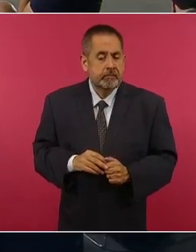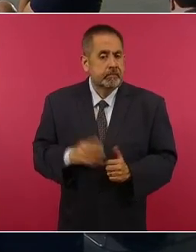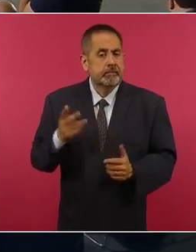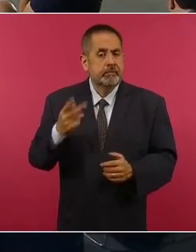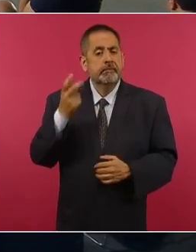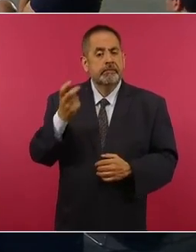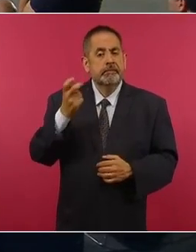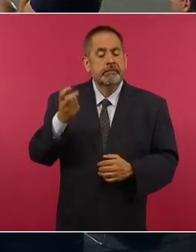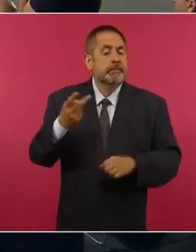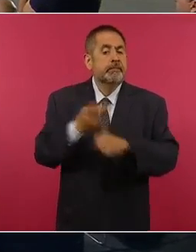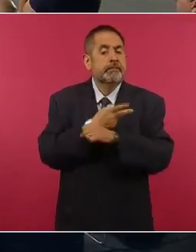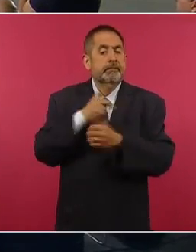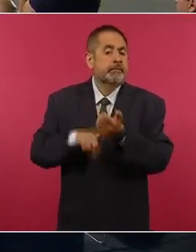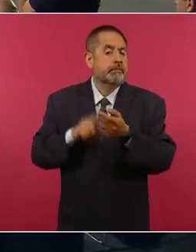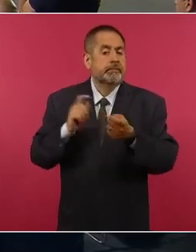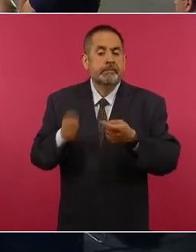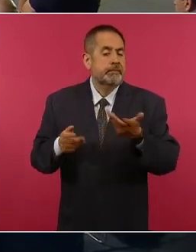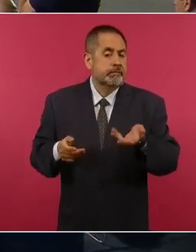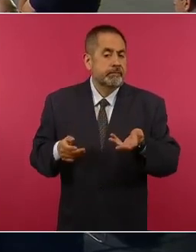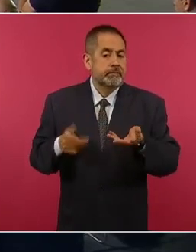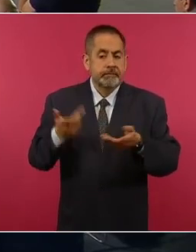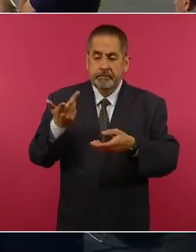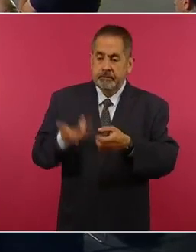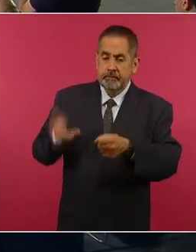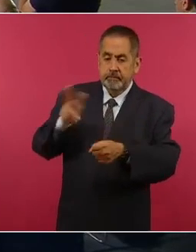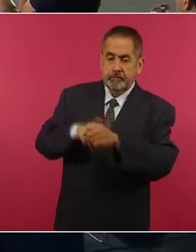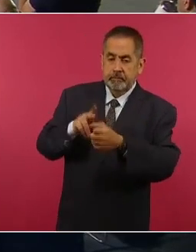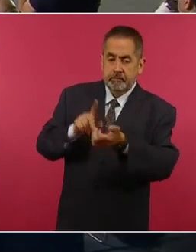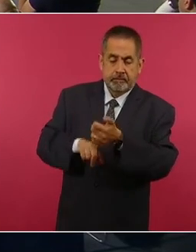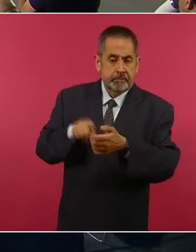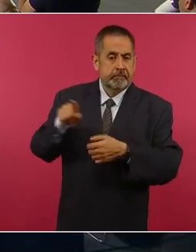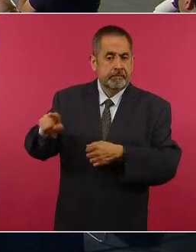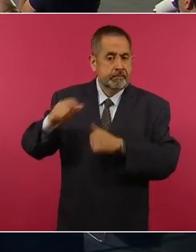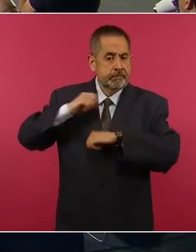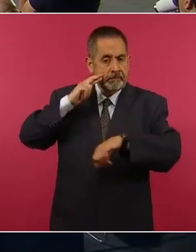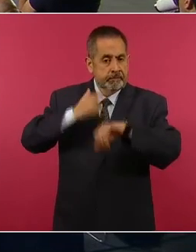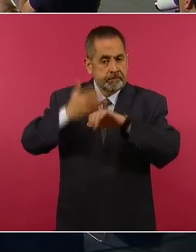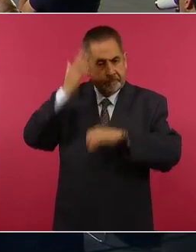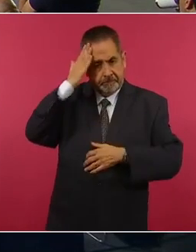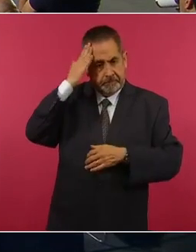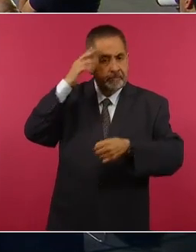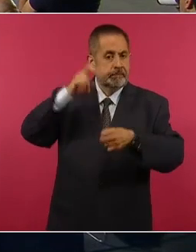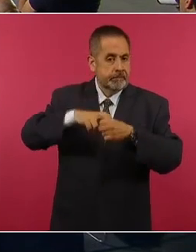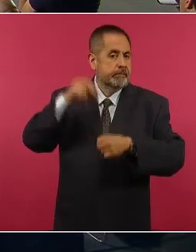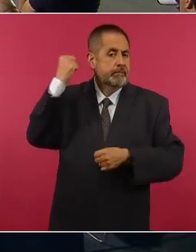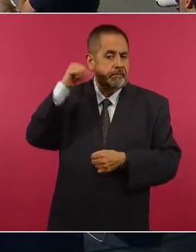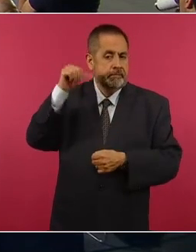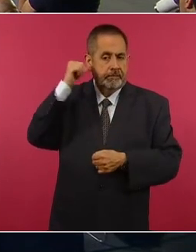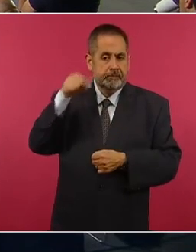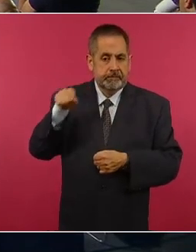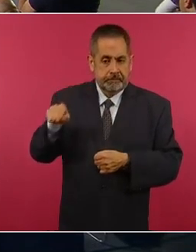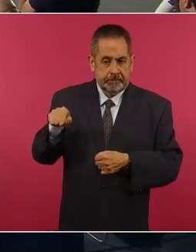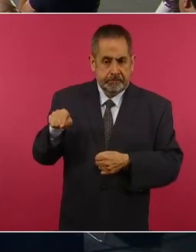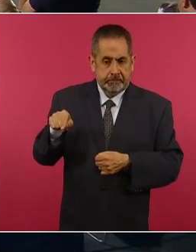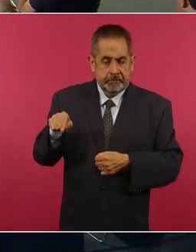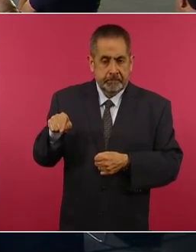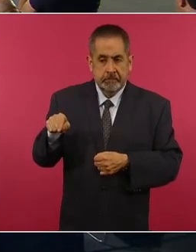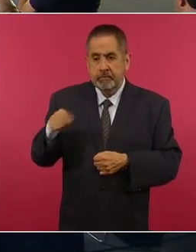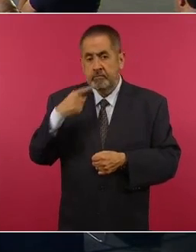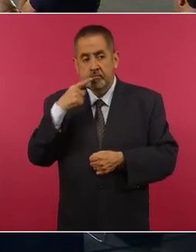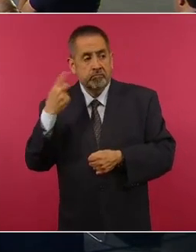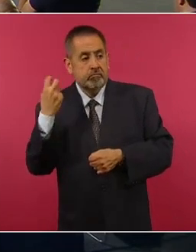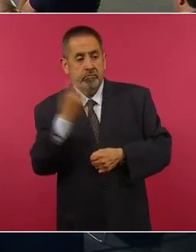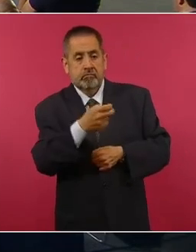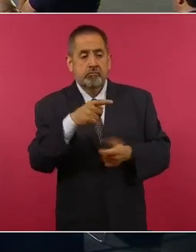pues esto ocurre en el Hospital General en Acapulco, y a quien están denunciando es